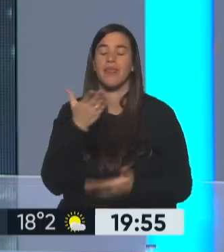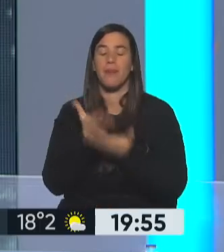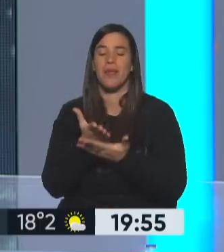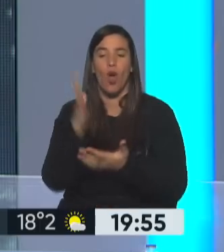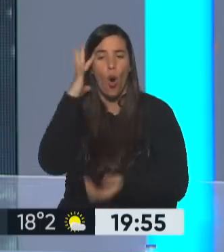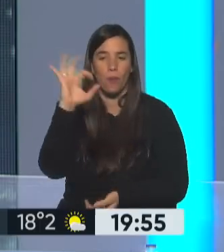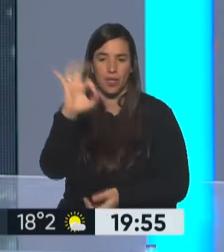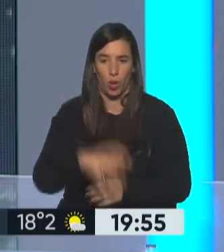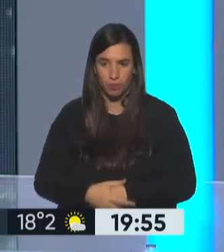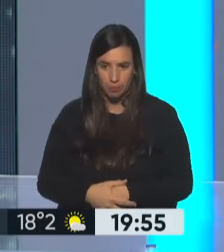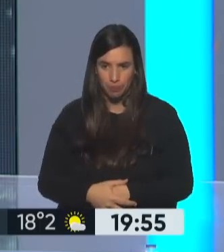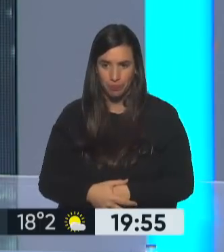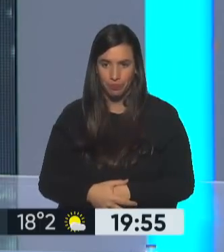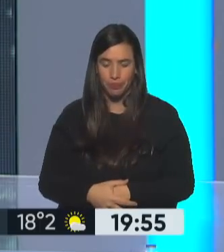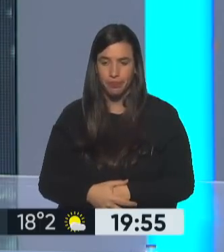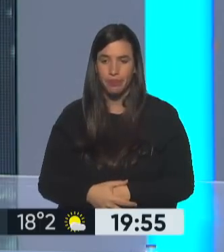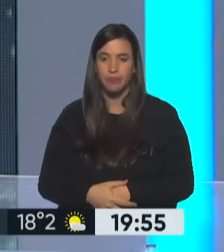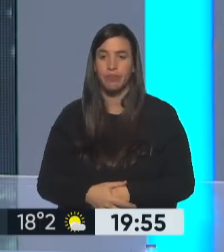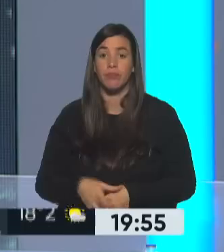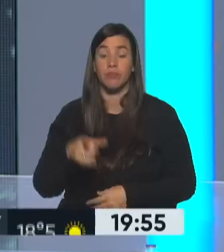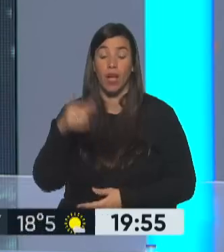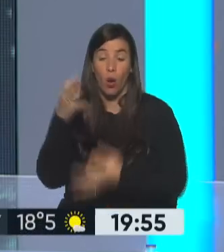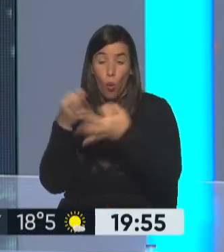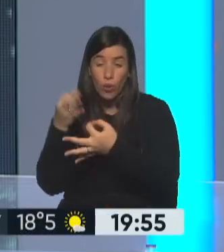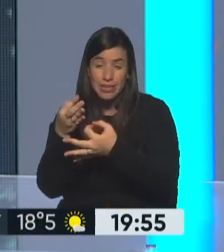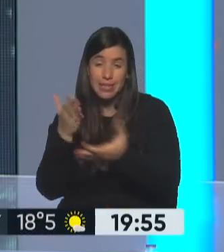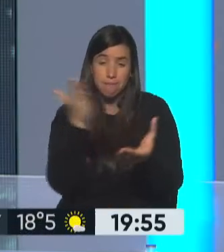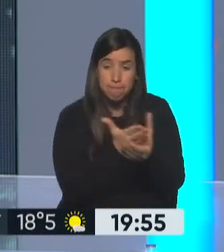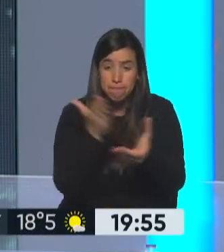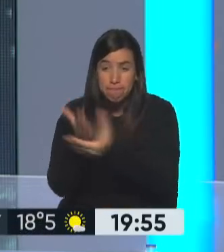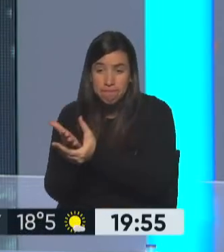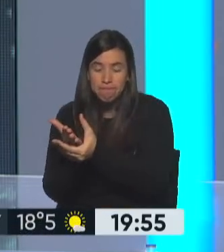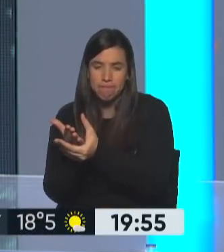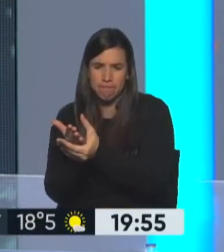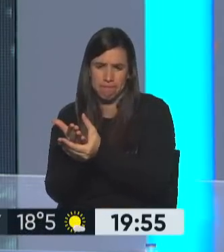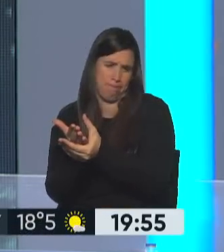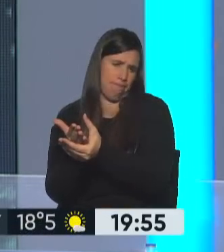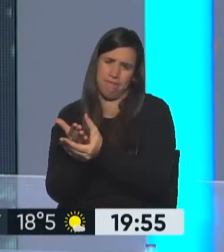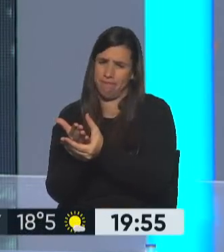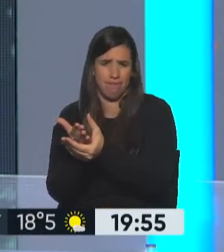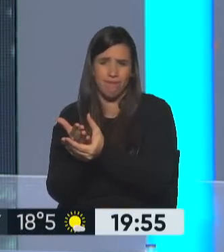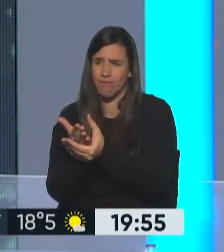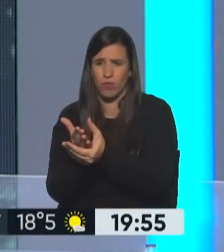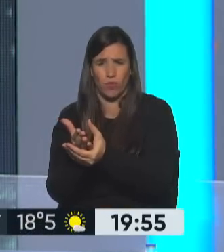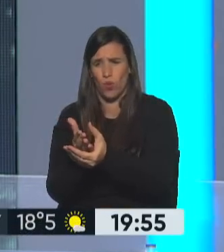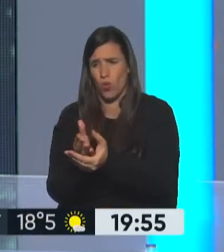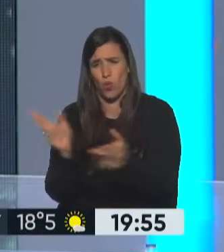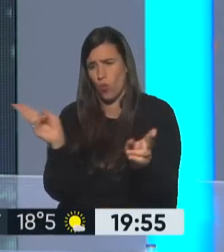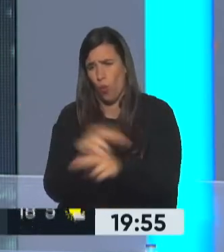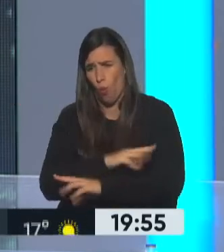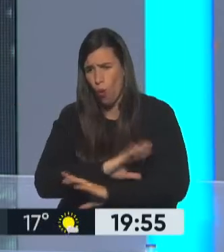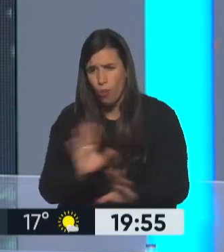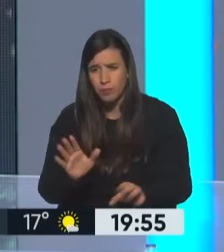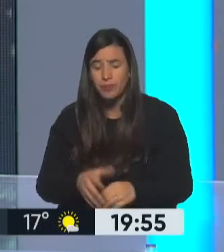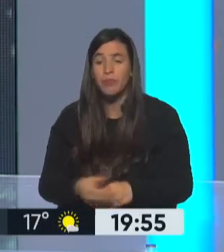son nulos de nulidad absoluta. ¿Por qué? Porque la Corte no puede intervenir por vía